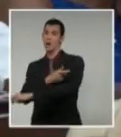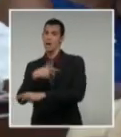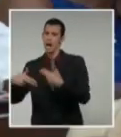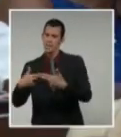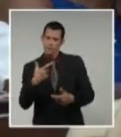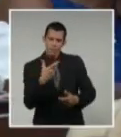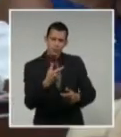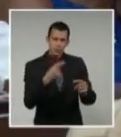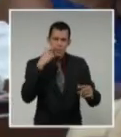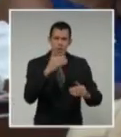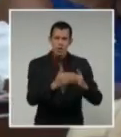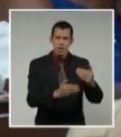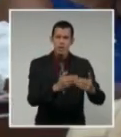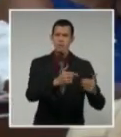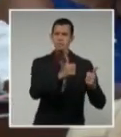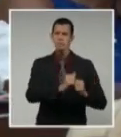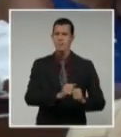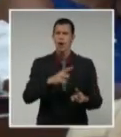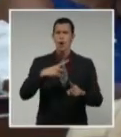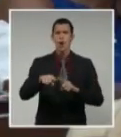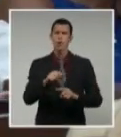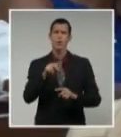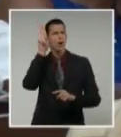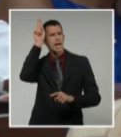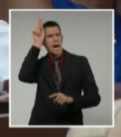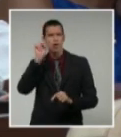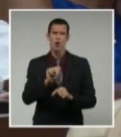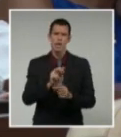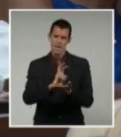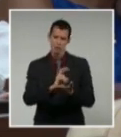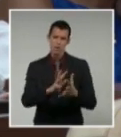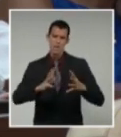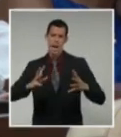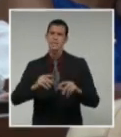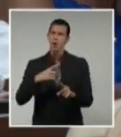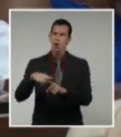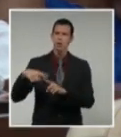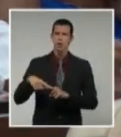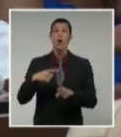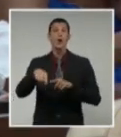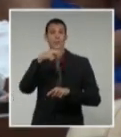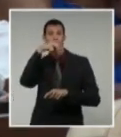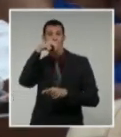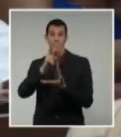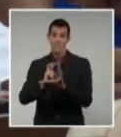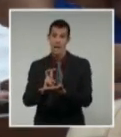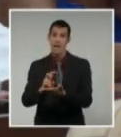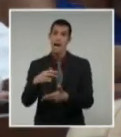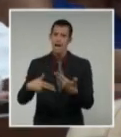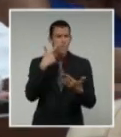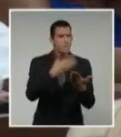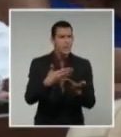estudios comienzan ahora en el propio mes de agosto deben concluir en el mes de febrero lo que sería un gran resultado a